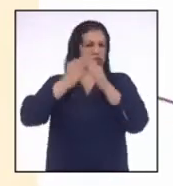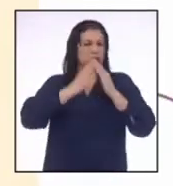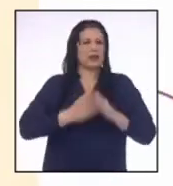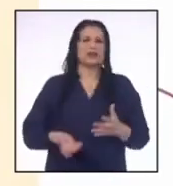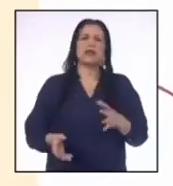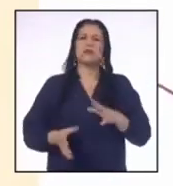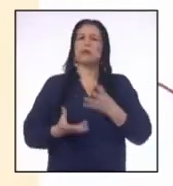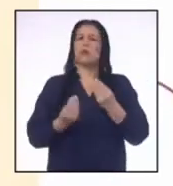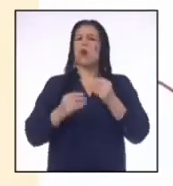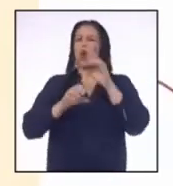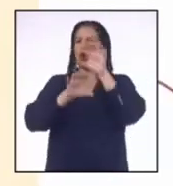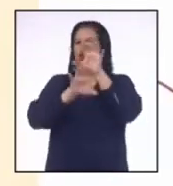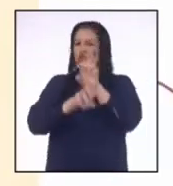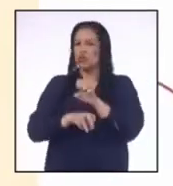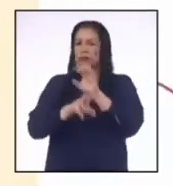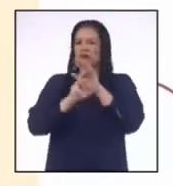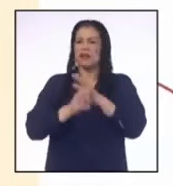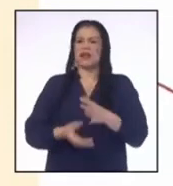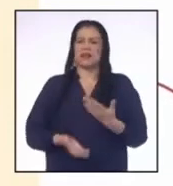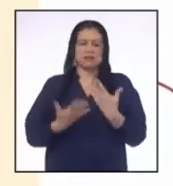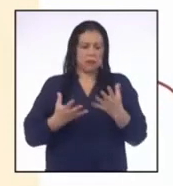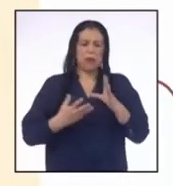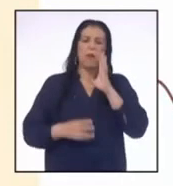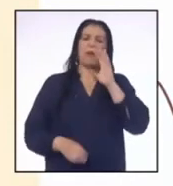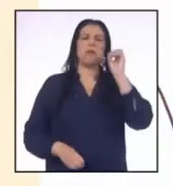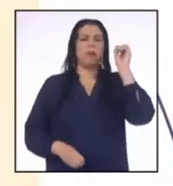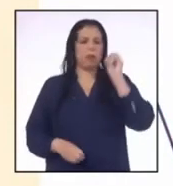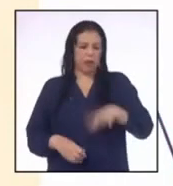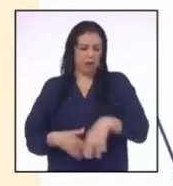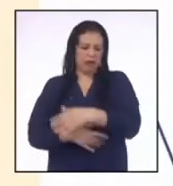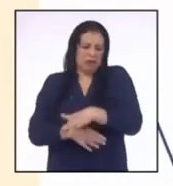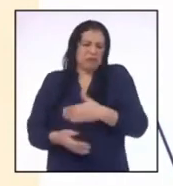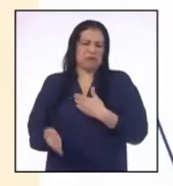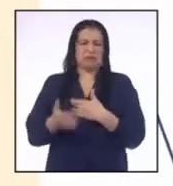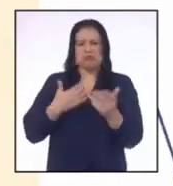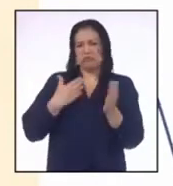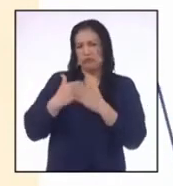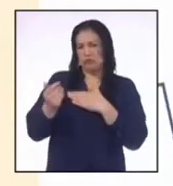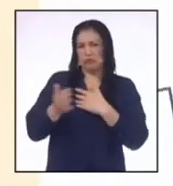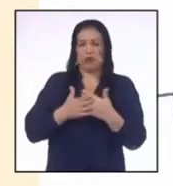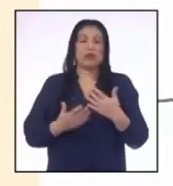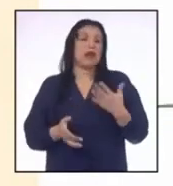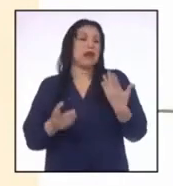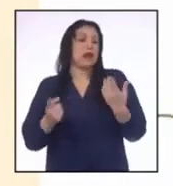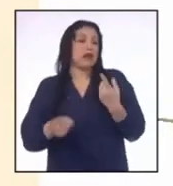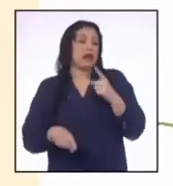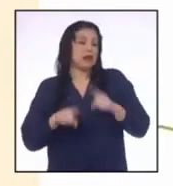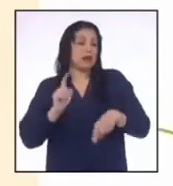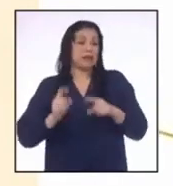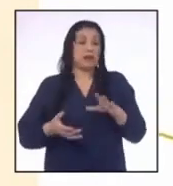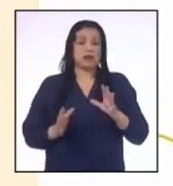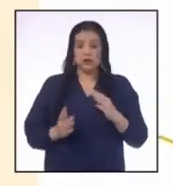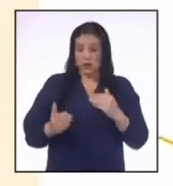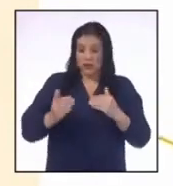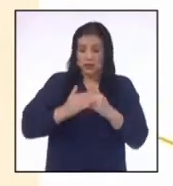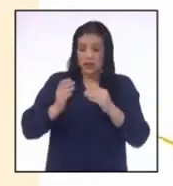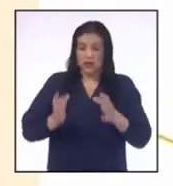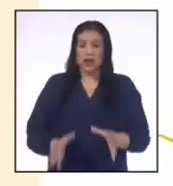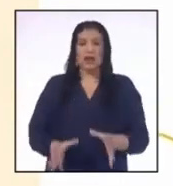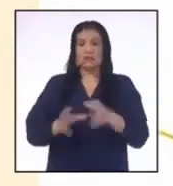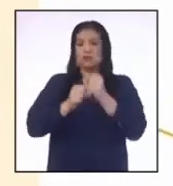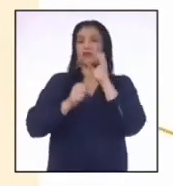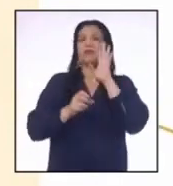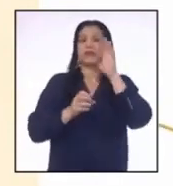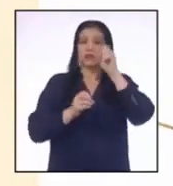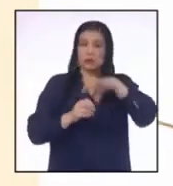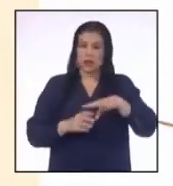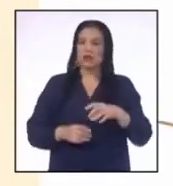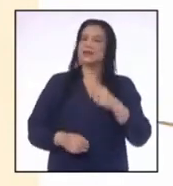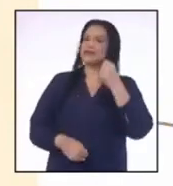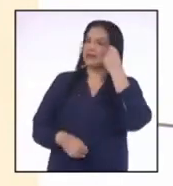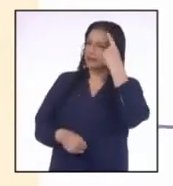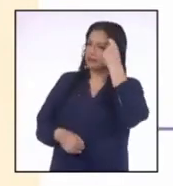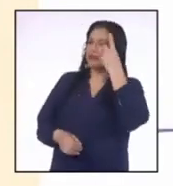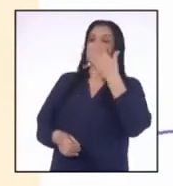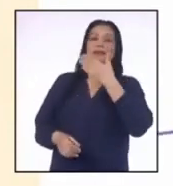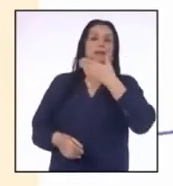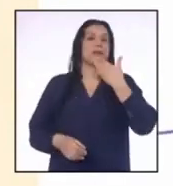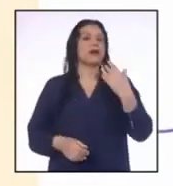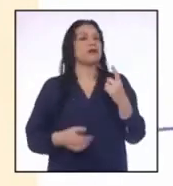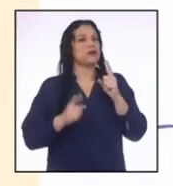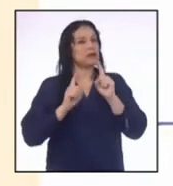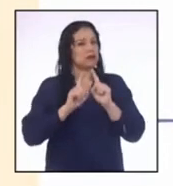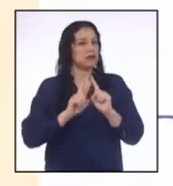tenemos la costumbre de arrojar los desperdicios a la calle sin ningún problema, incluso cuando hay un basurero cerca. Se entiende mejor.